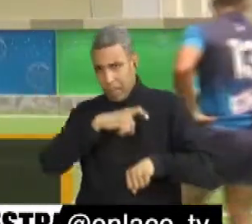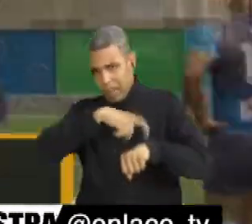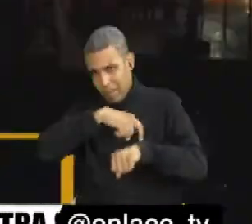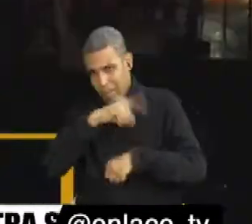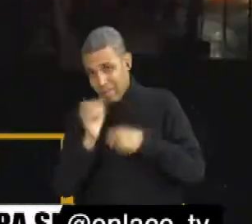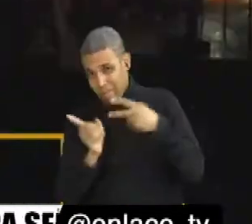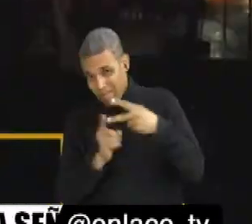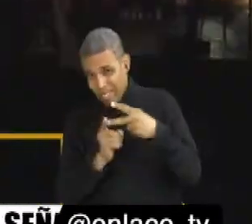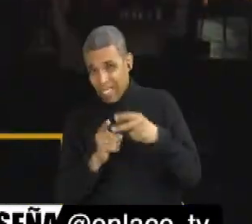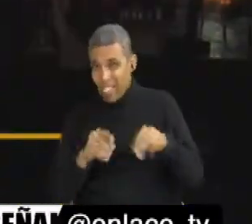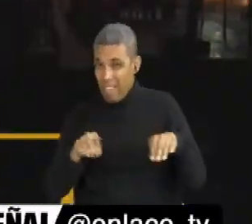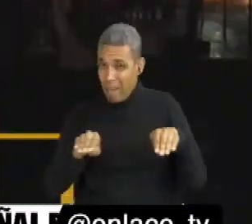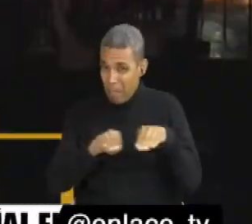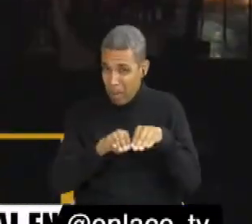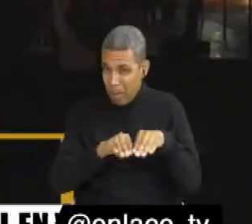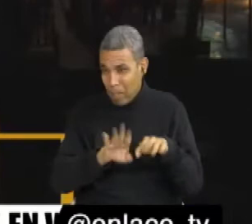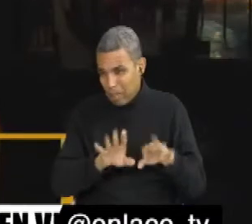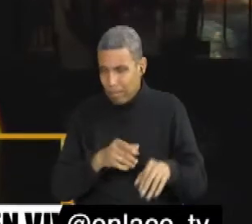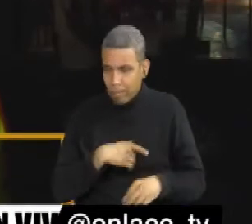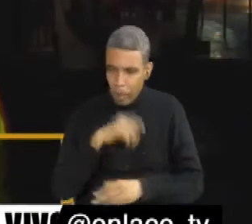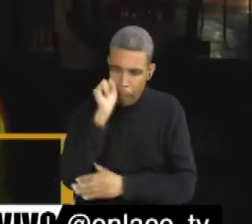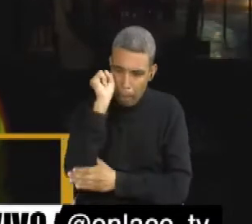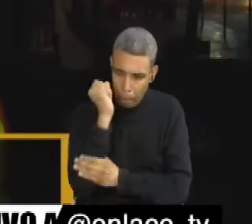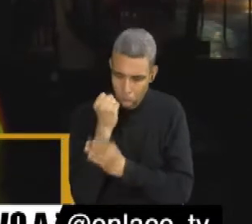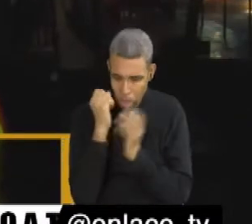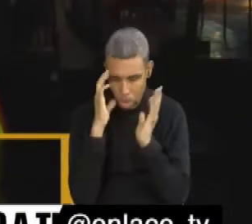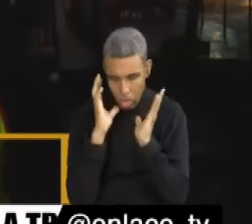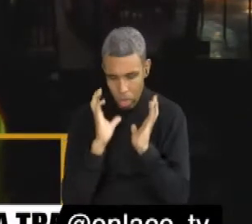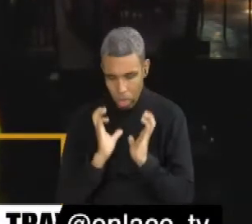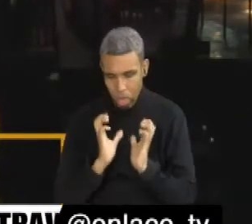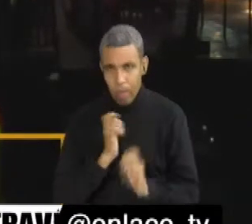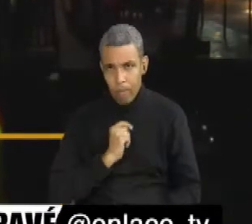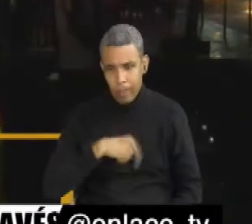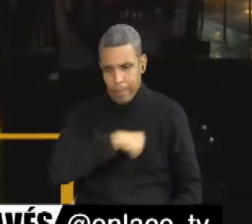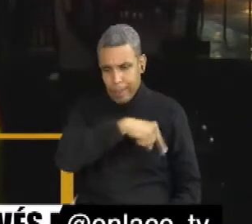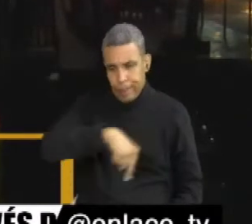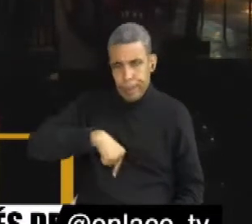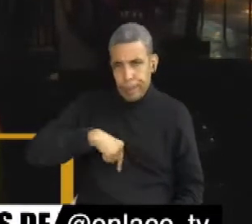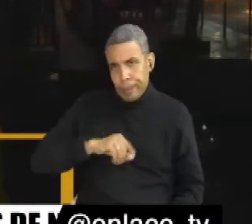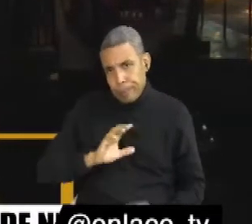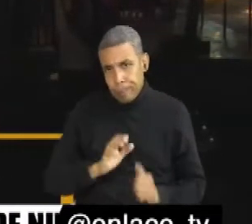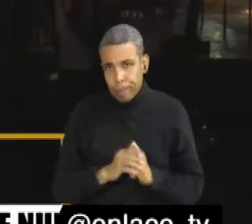el desgaste físico nos pasó factura a nosotros y pues no pudimos mantener